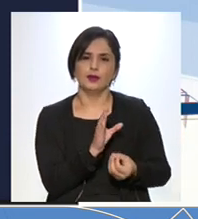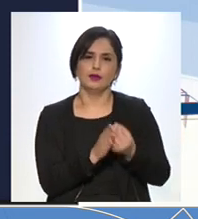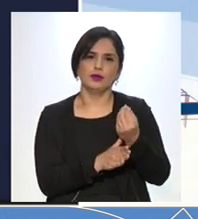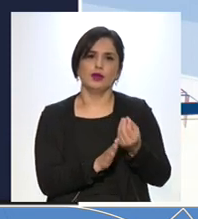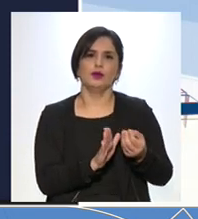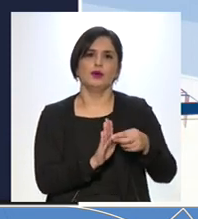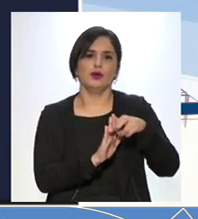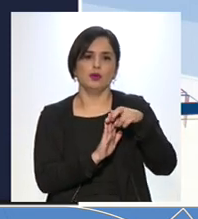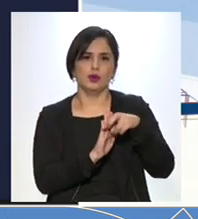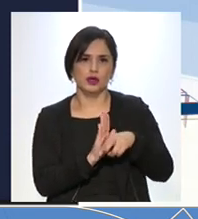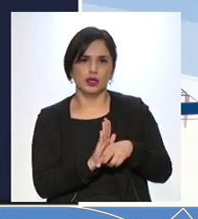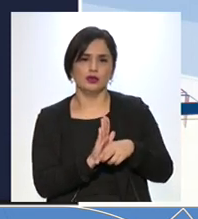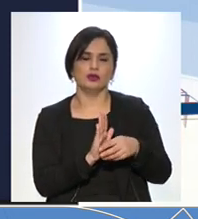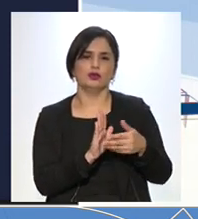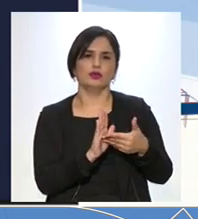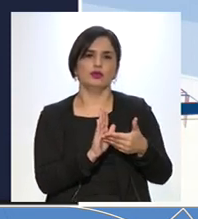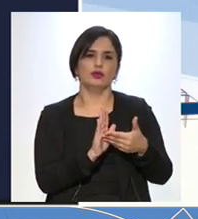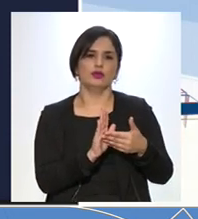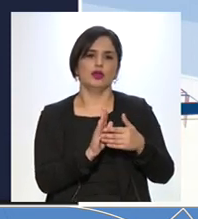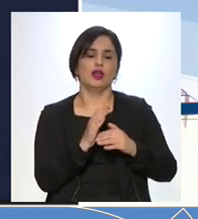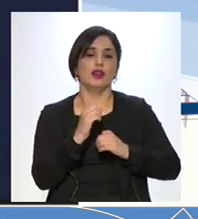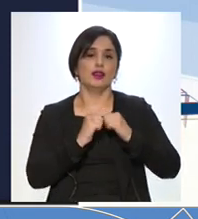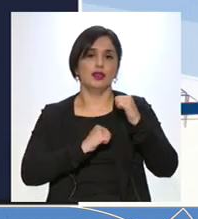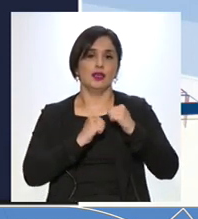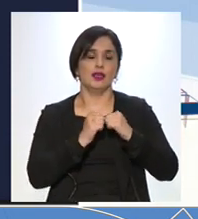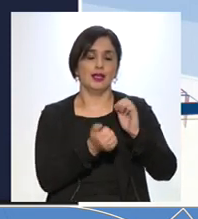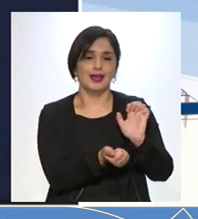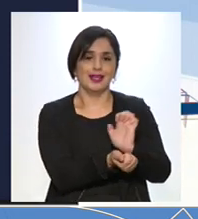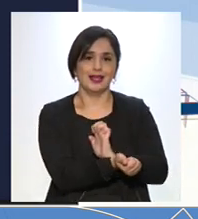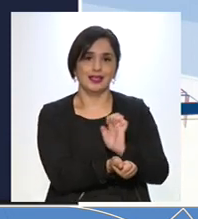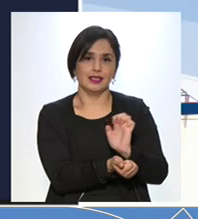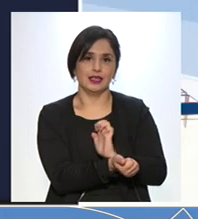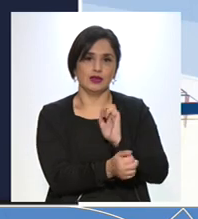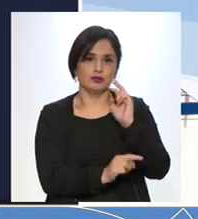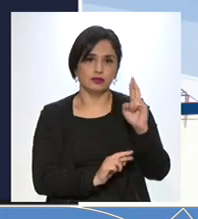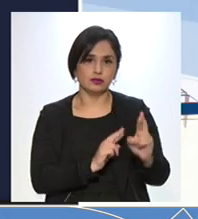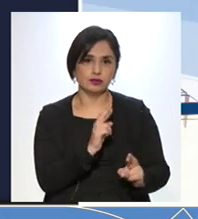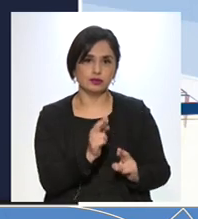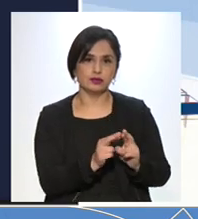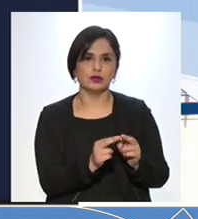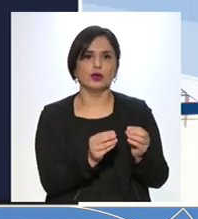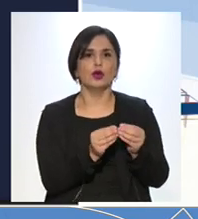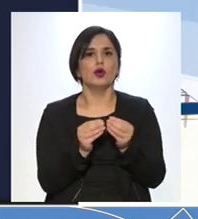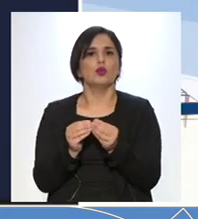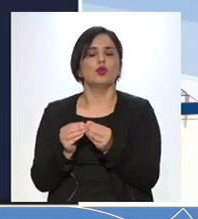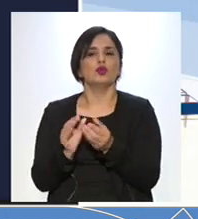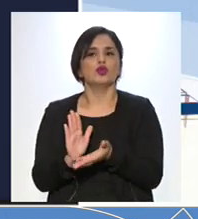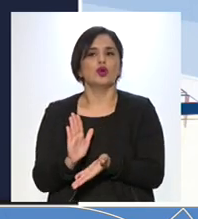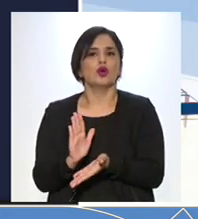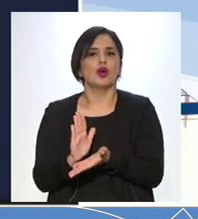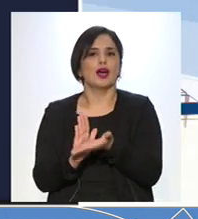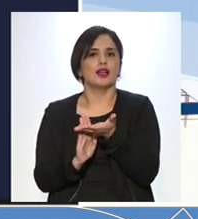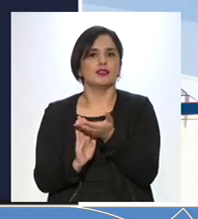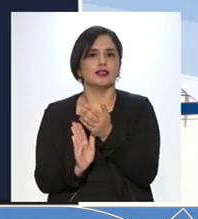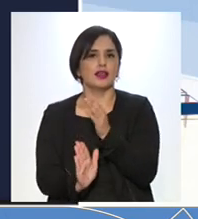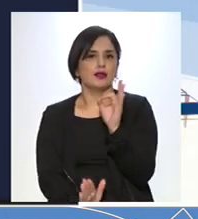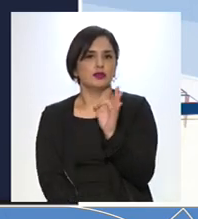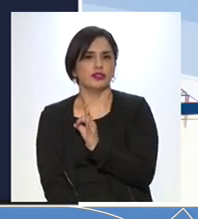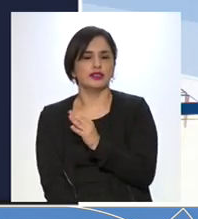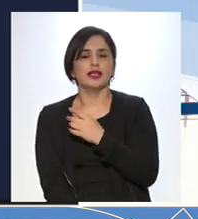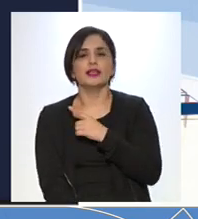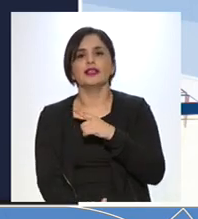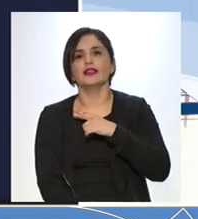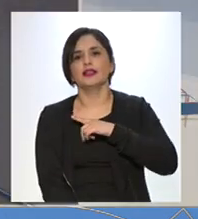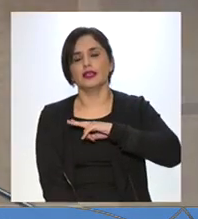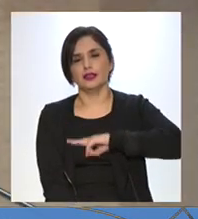de envergadura, con la excepción de aquellos de energías renovables, la significativa alza de las tasas de interés de largo plazo, el impacto de la